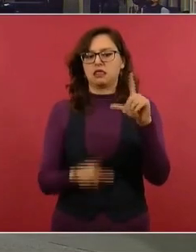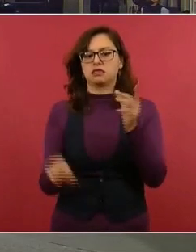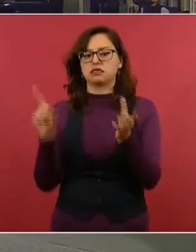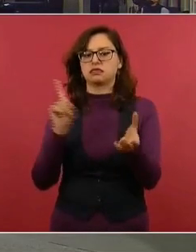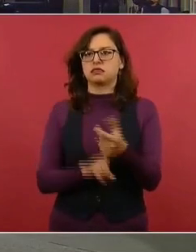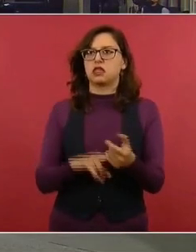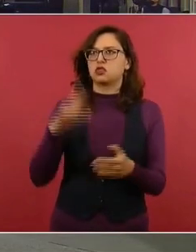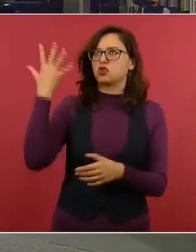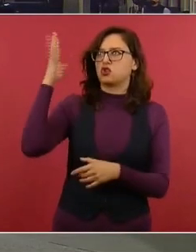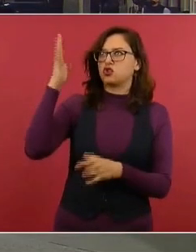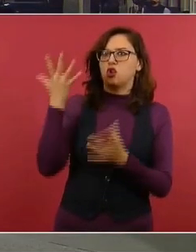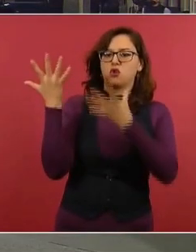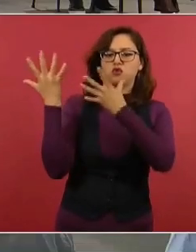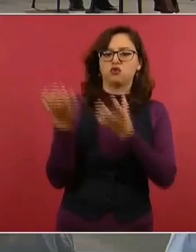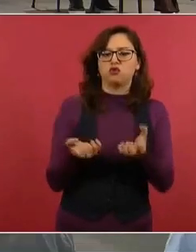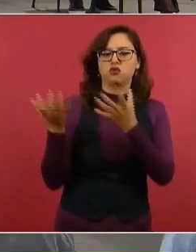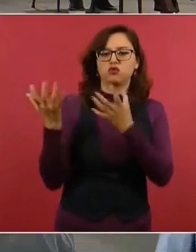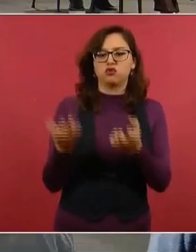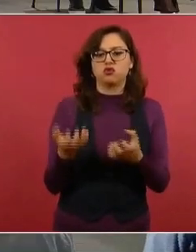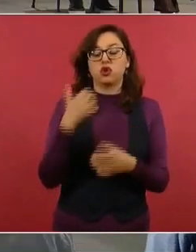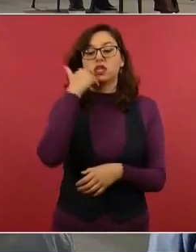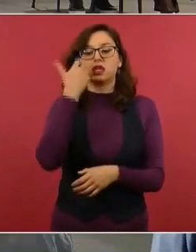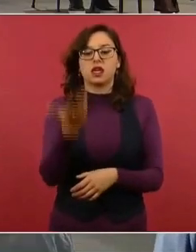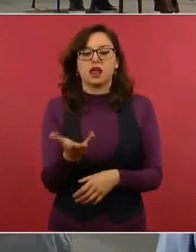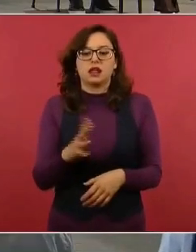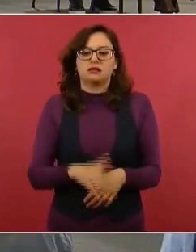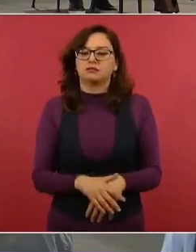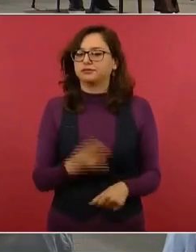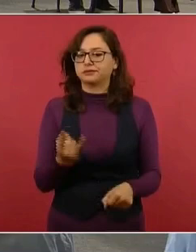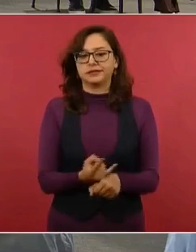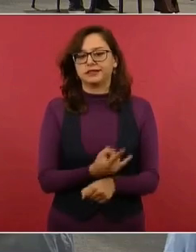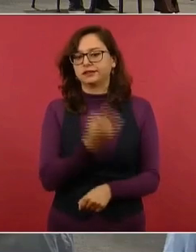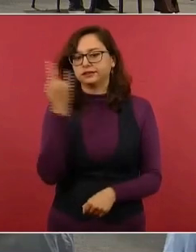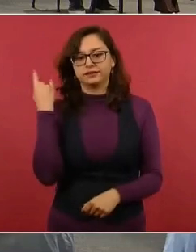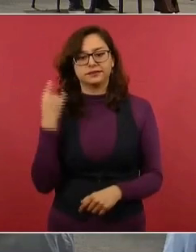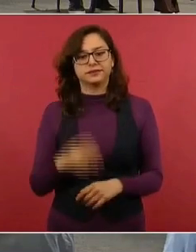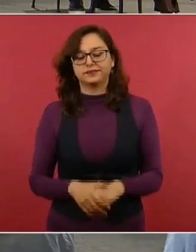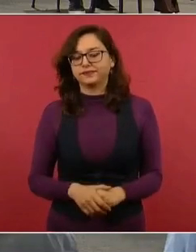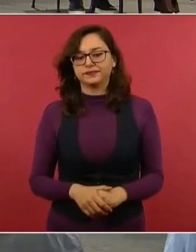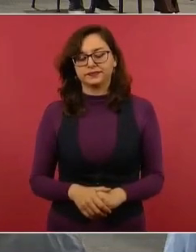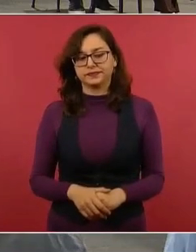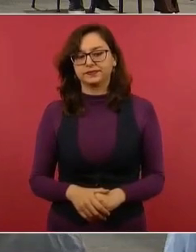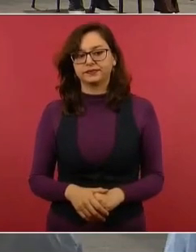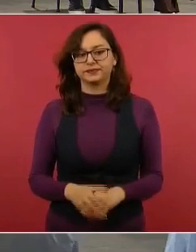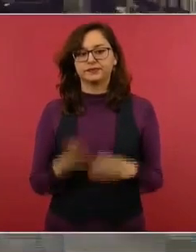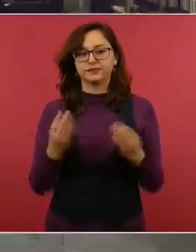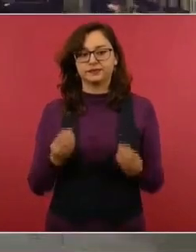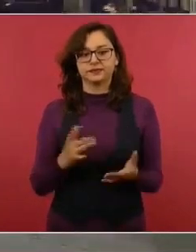inviable y que no está bien. Muchas gracias, señor presidente. Muy bien.